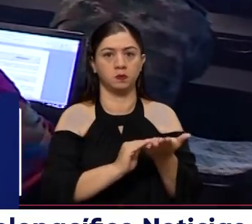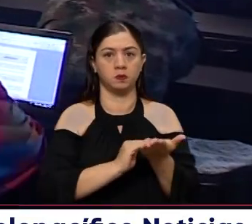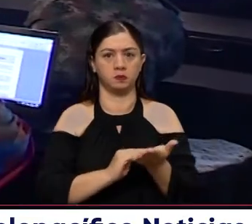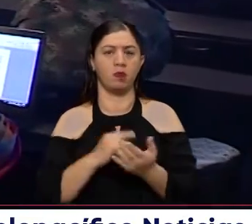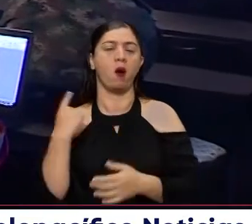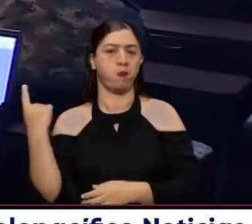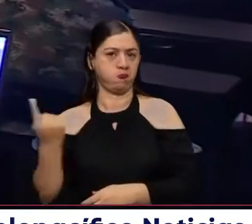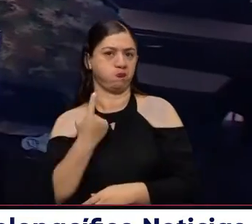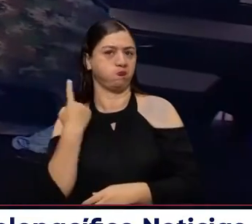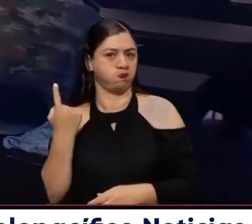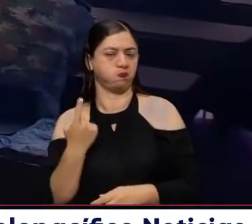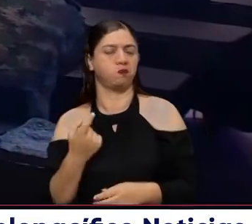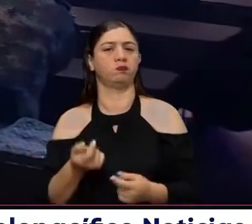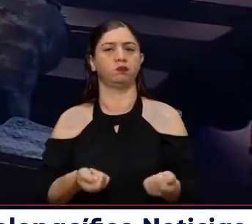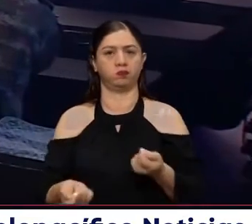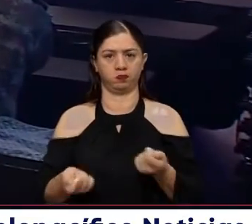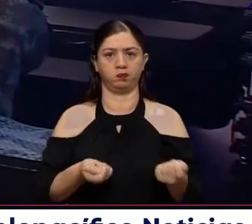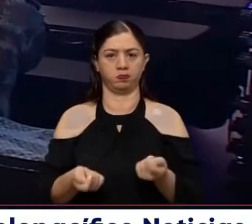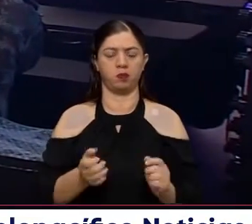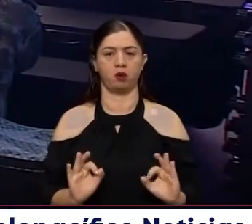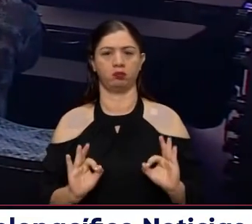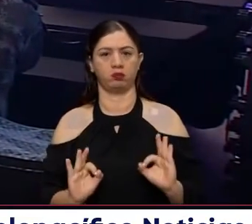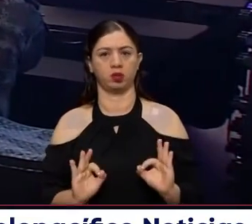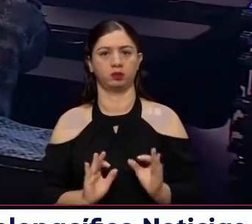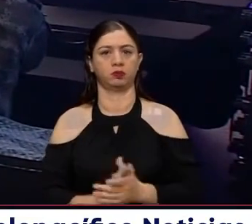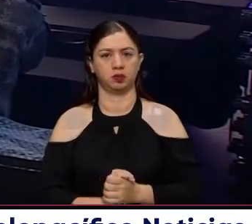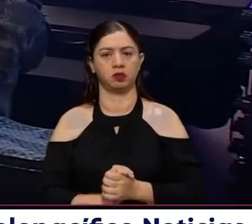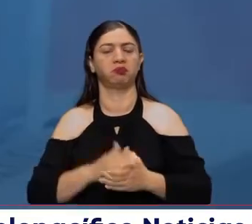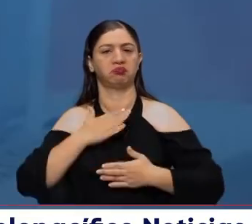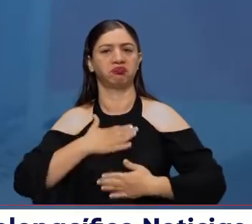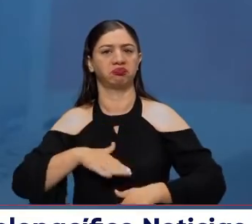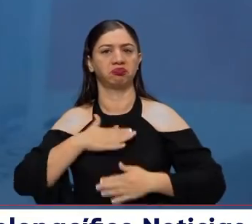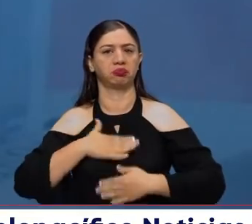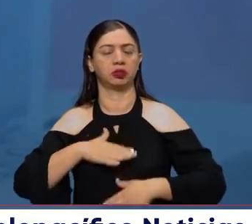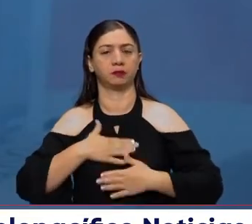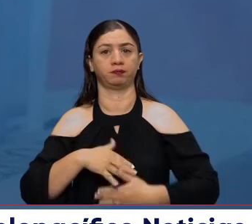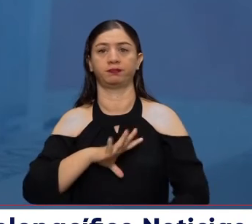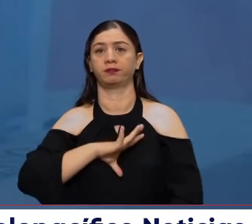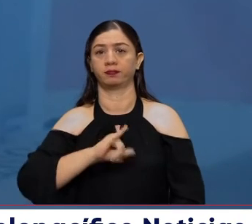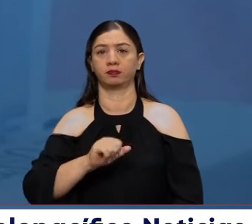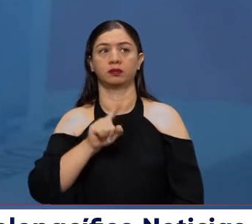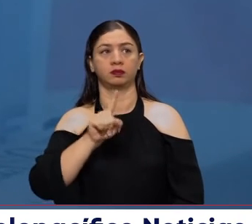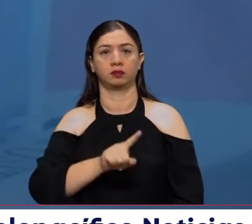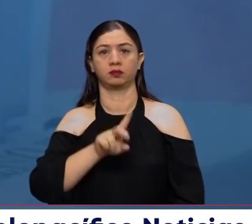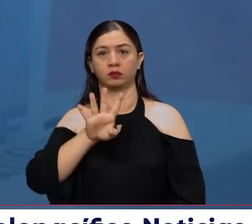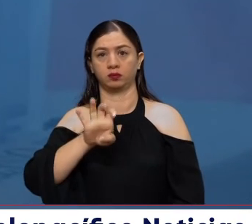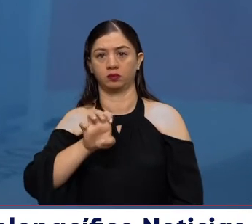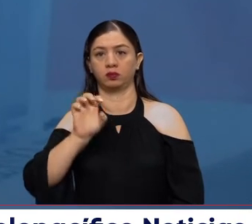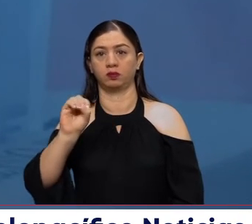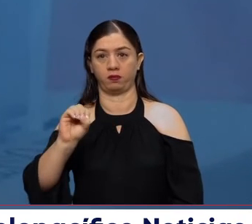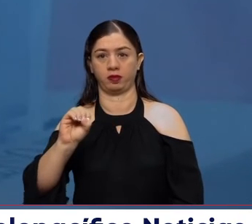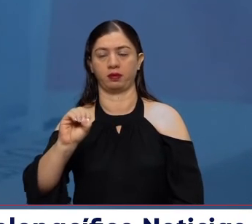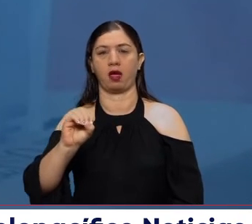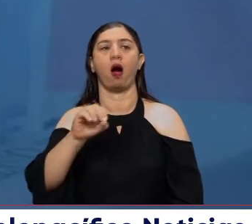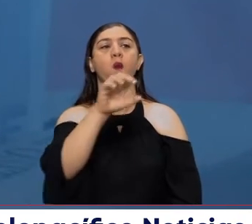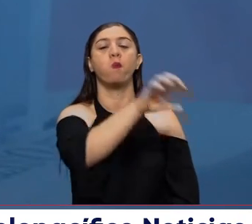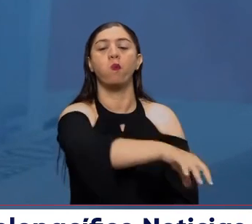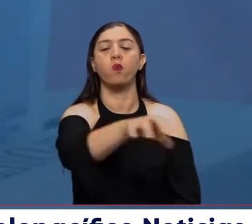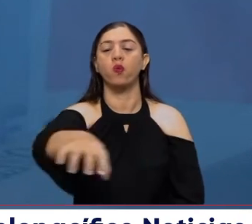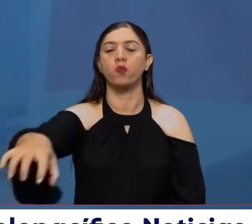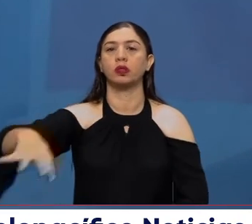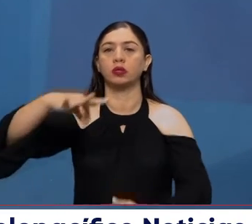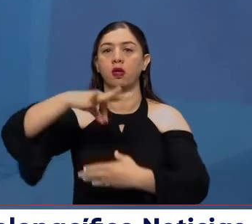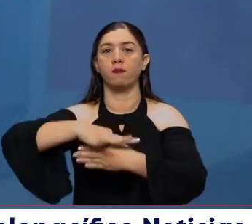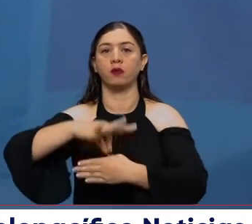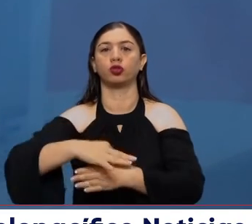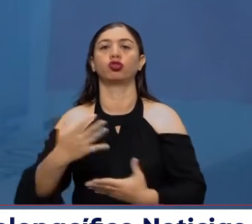términos generales que el parte es óptimo, es un parte de tranquilidad. Cali tiene 190 puestos de votación, de los cuales 20